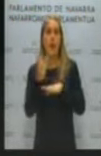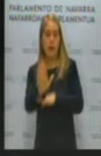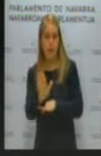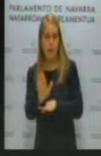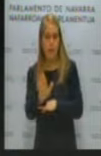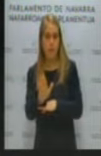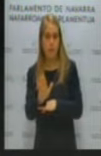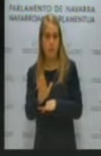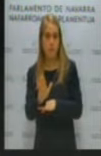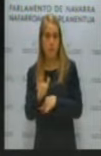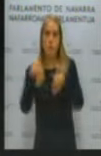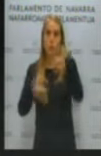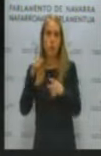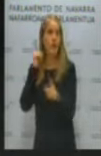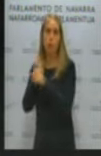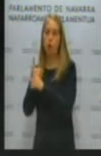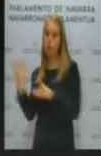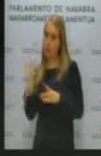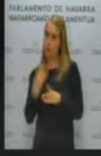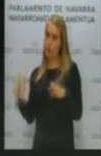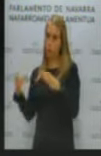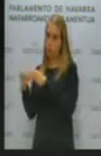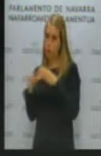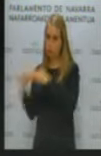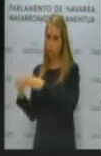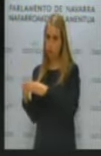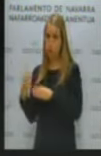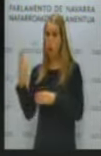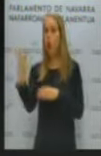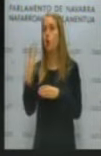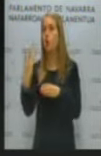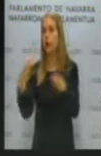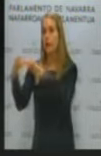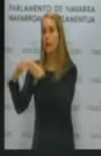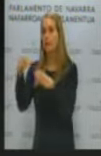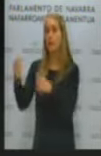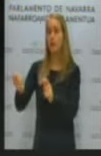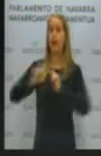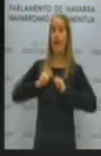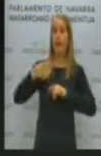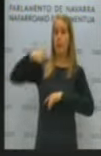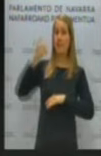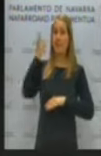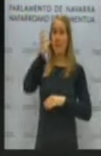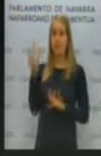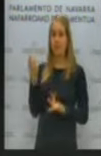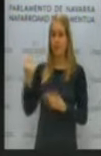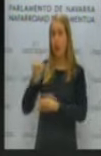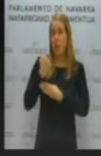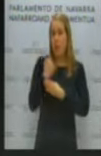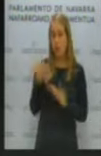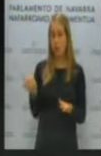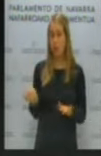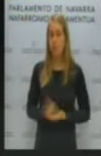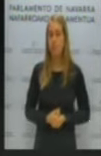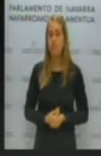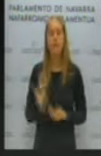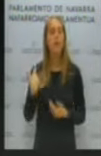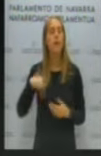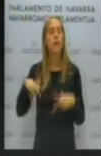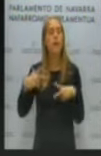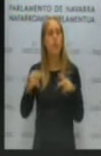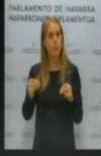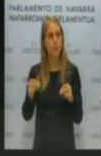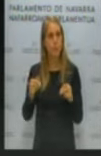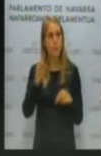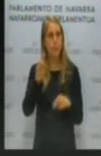en contra del cuatripartito, en contra de ese tripartito que a usted la hace presidenta y la apoya. Y ya termino.